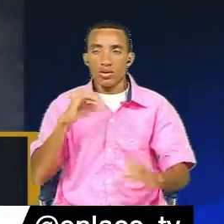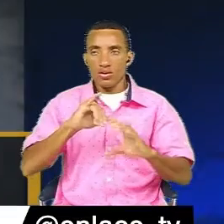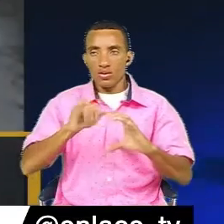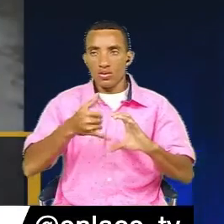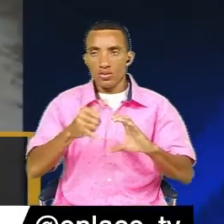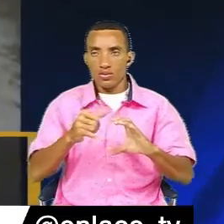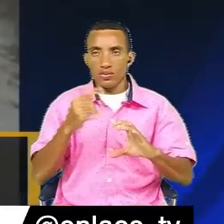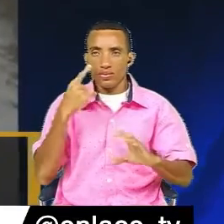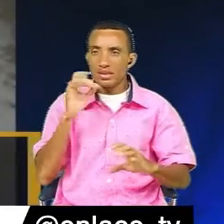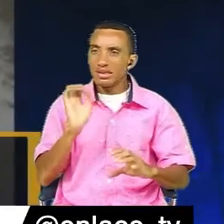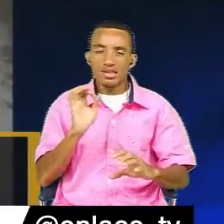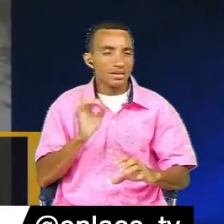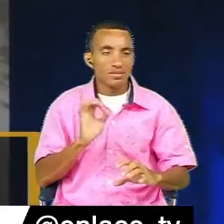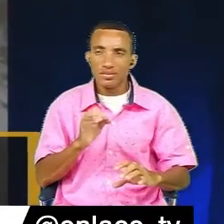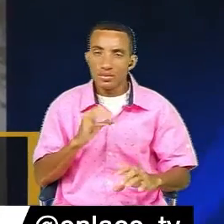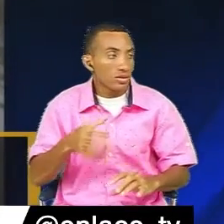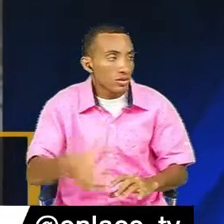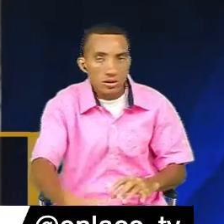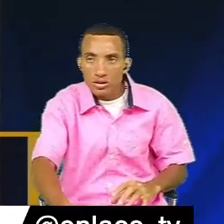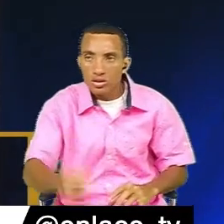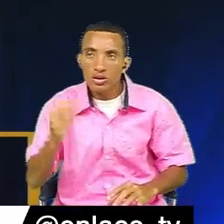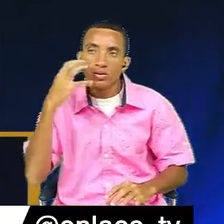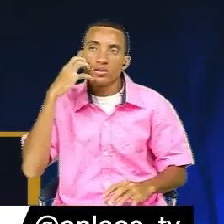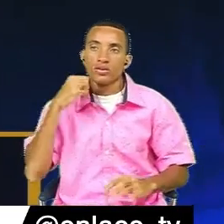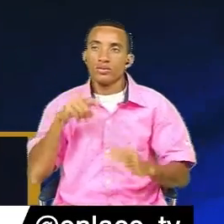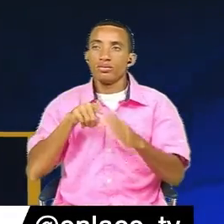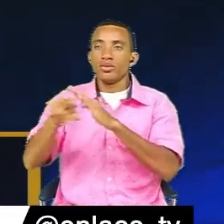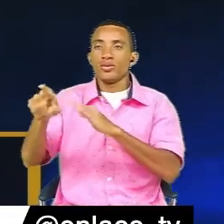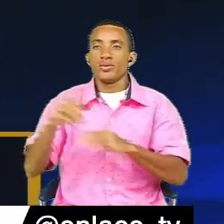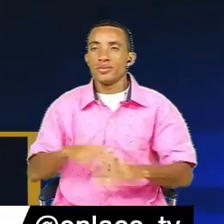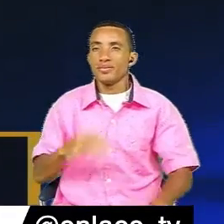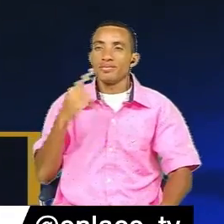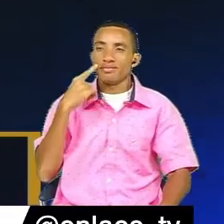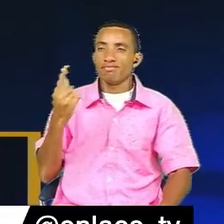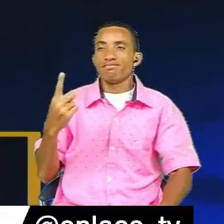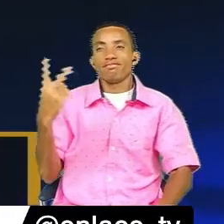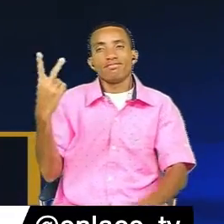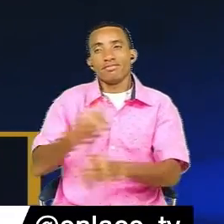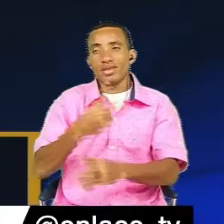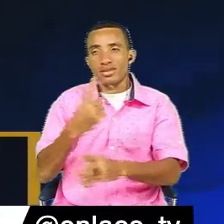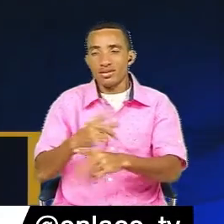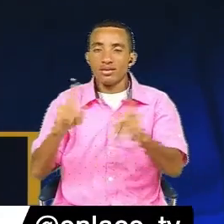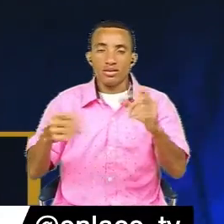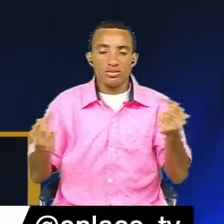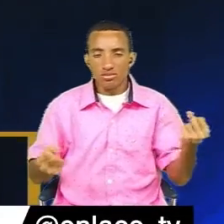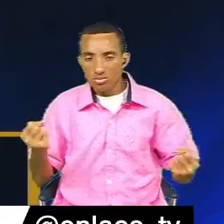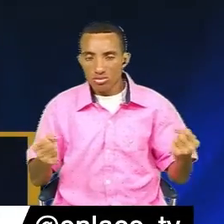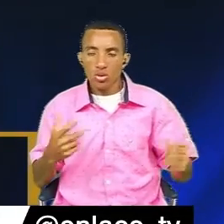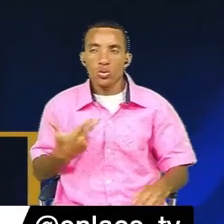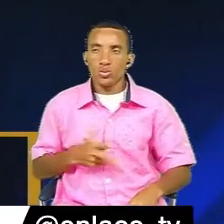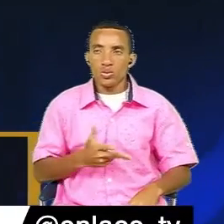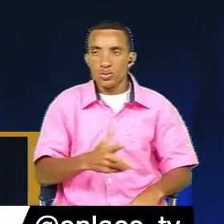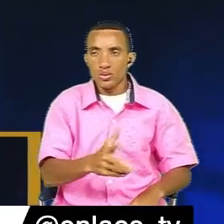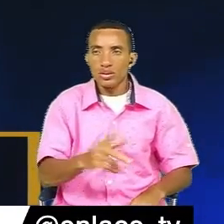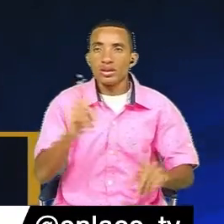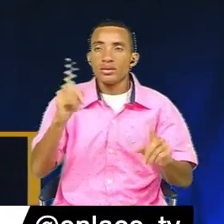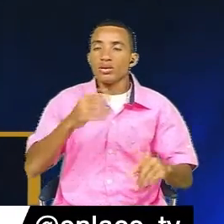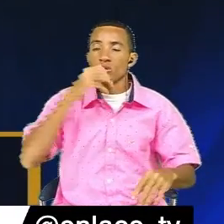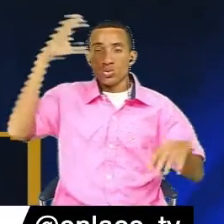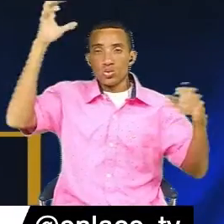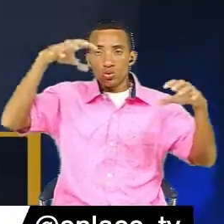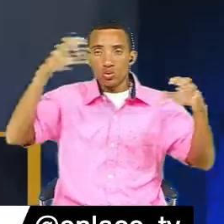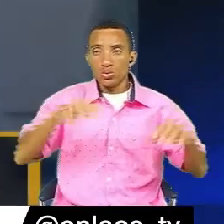las alcantarillas. Así las dejan los delincuentes, sin importar el riesgo que representa para conductores y más en jornadas de intensas lluvias.